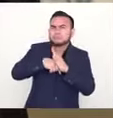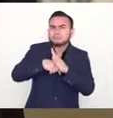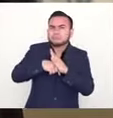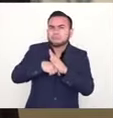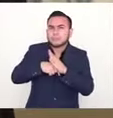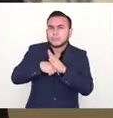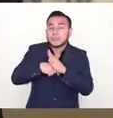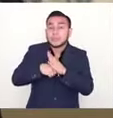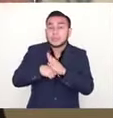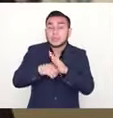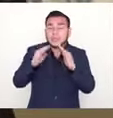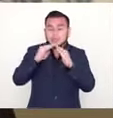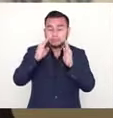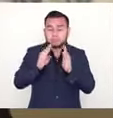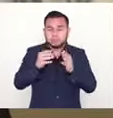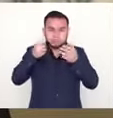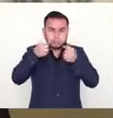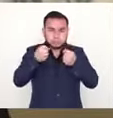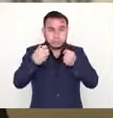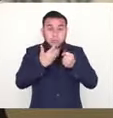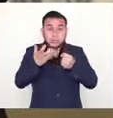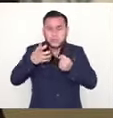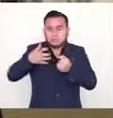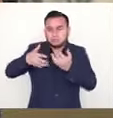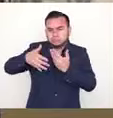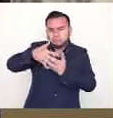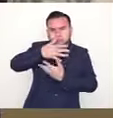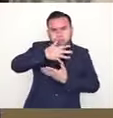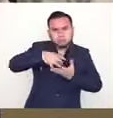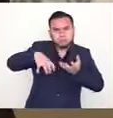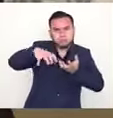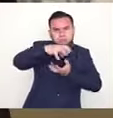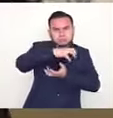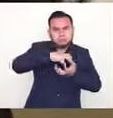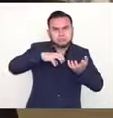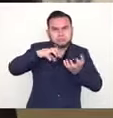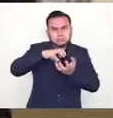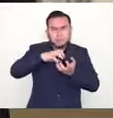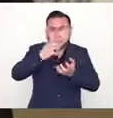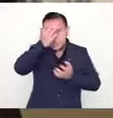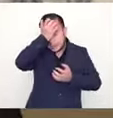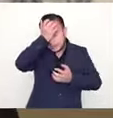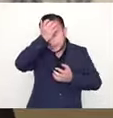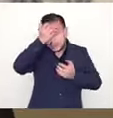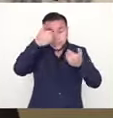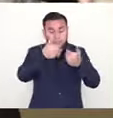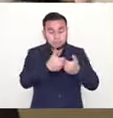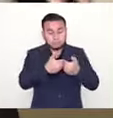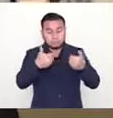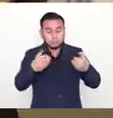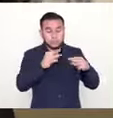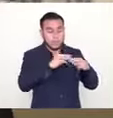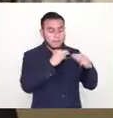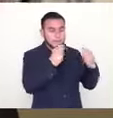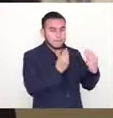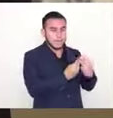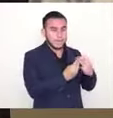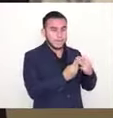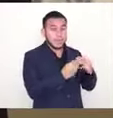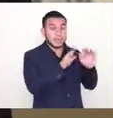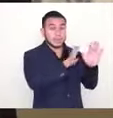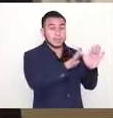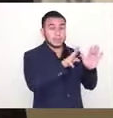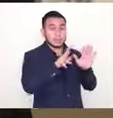que los penales estaban en revueltas las pandillas por lo que estaban separadas las plantas que la habíamos separado como una negociación